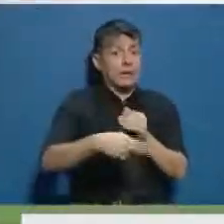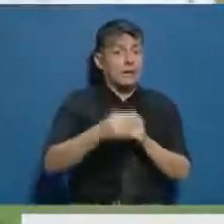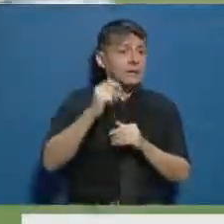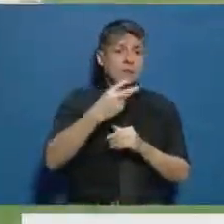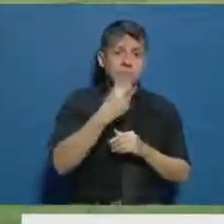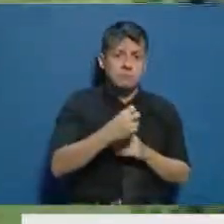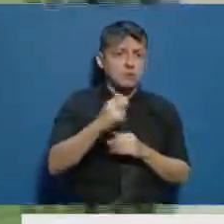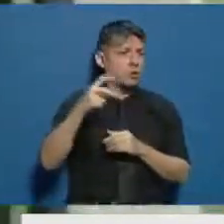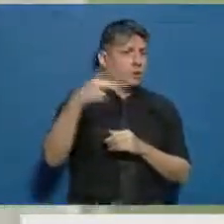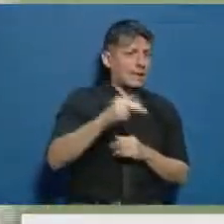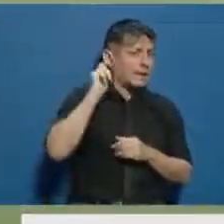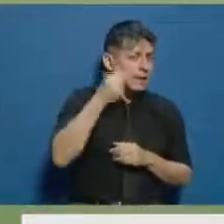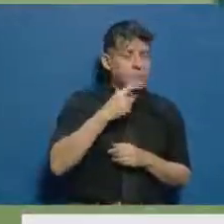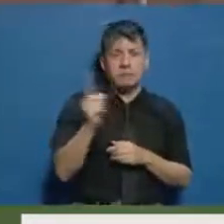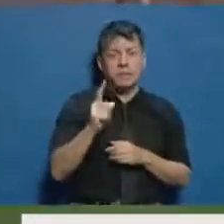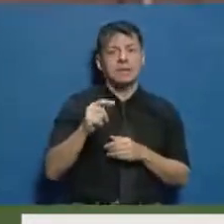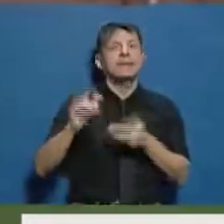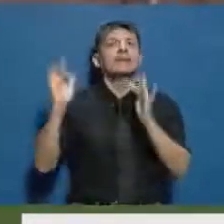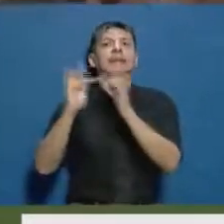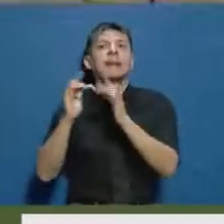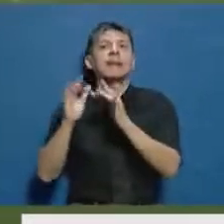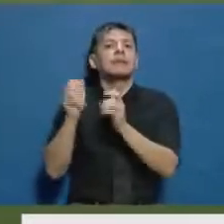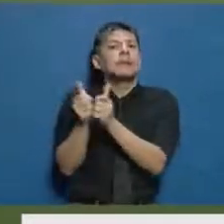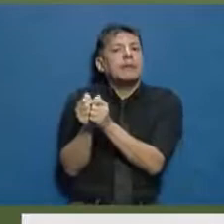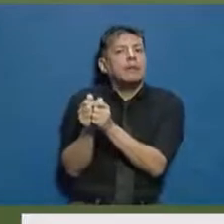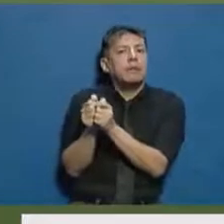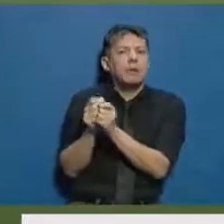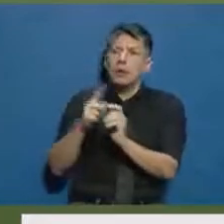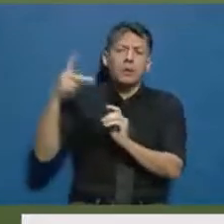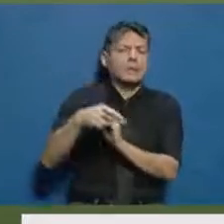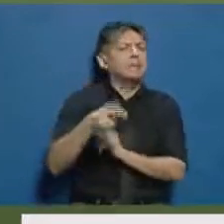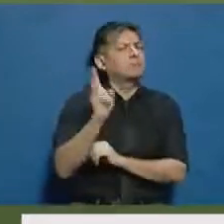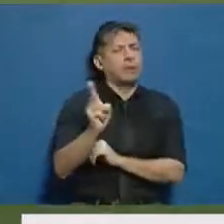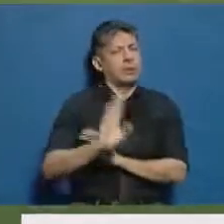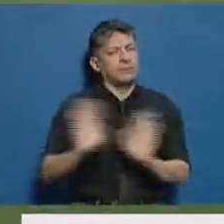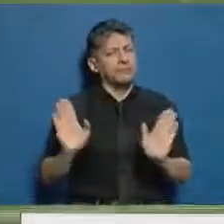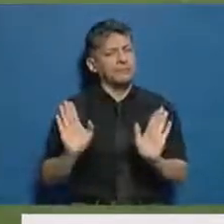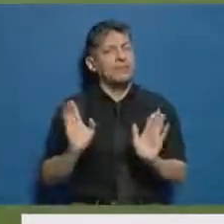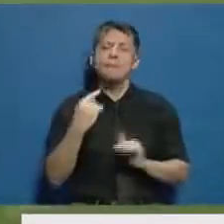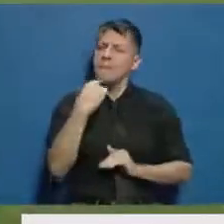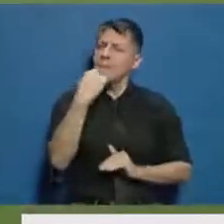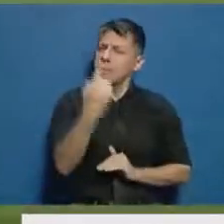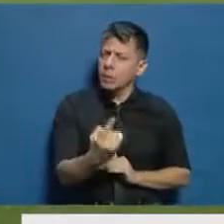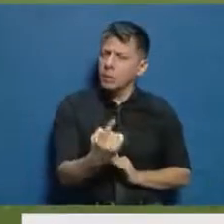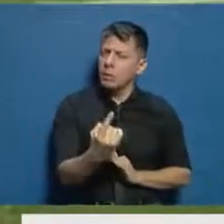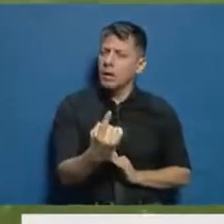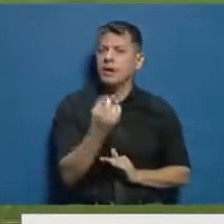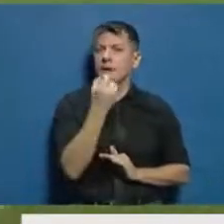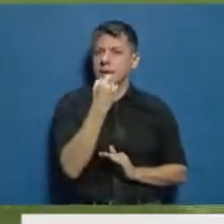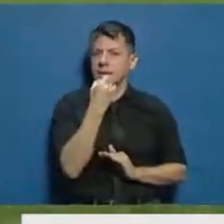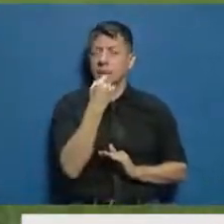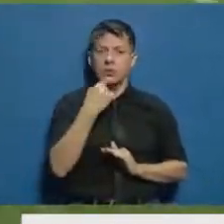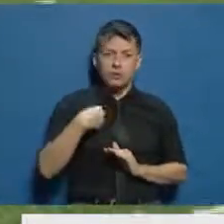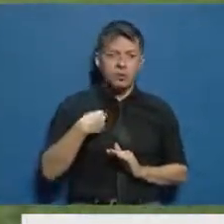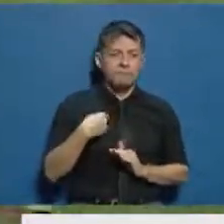por ejemplo, la telefonía, internet, si es que tienen. Bueno, todo eso no se les va a cortar. Ahora, la pregunta es, si yo me